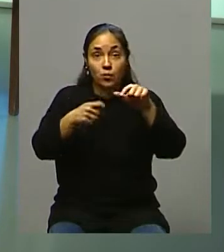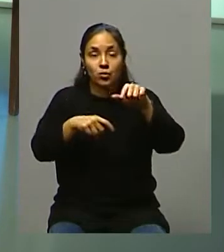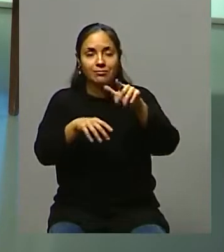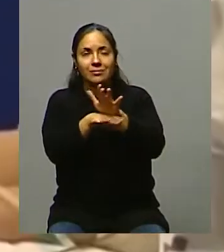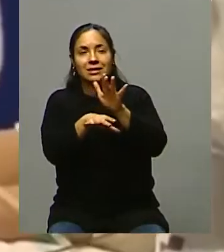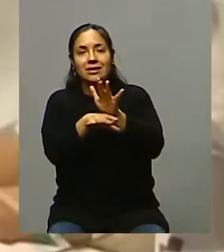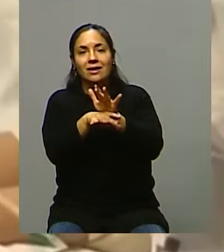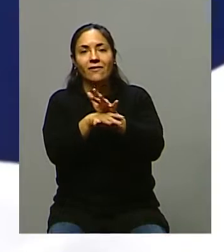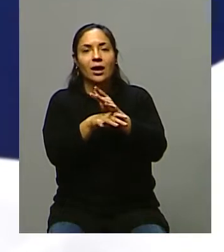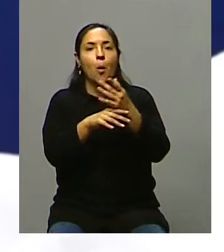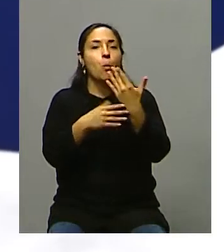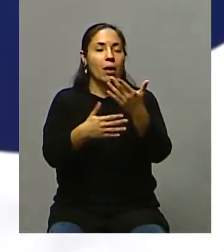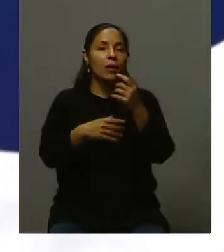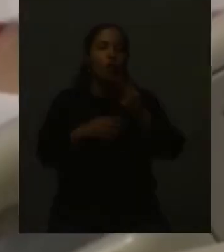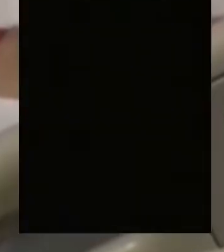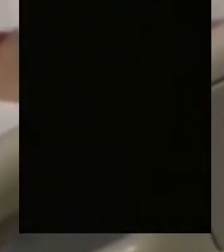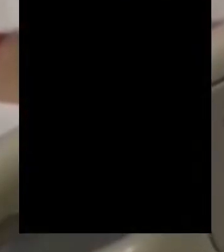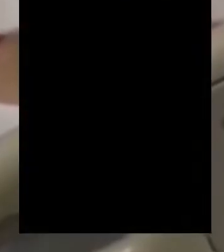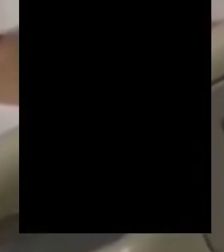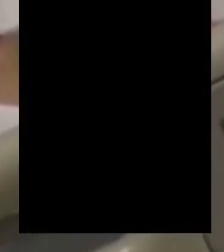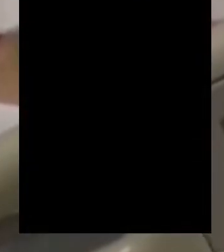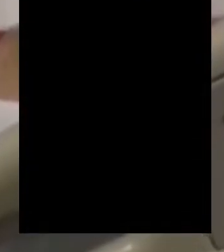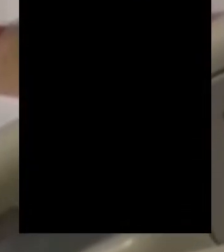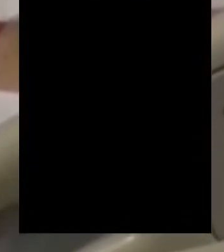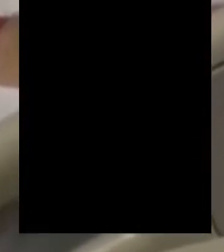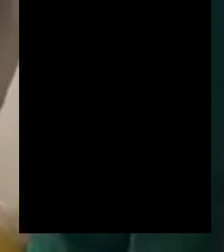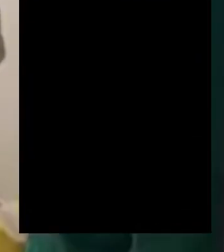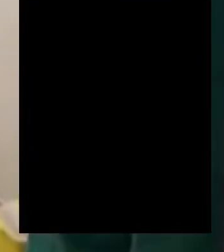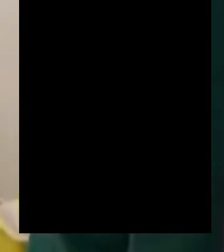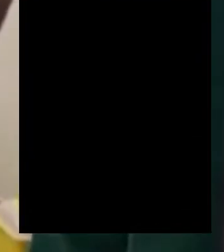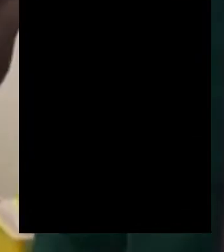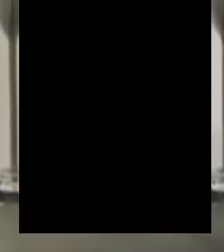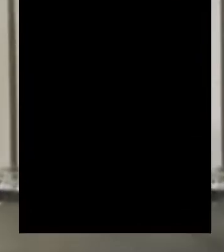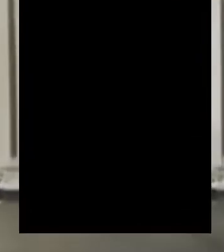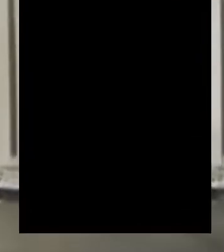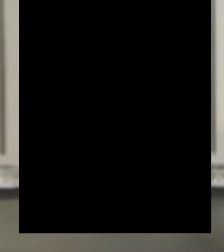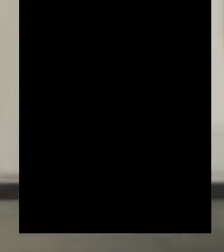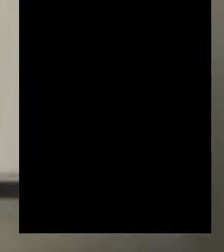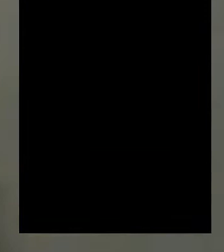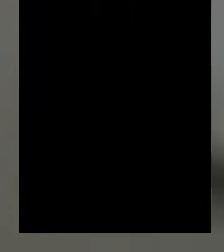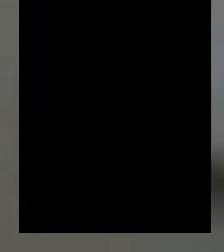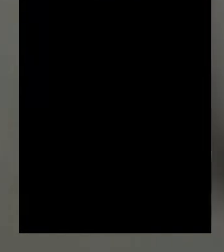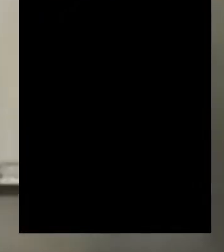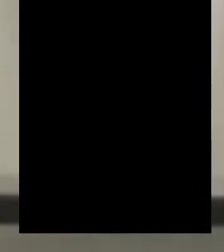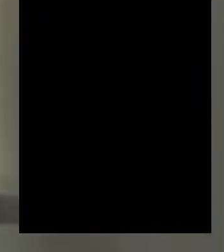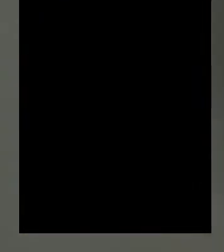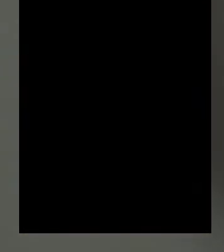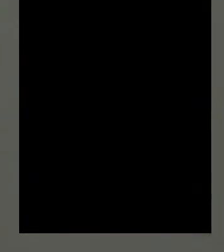que el virus sea más transmisible, que el virus que produzca una enfermedad más grave. Que las vacunas no sirvan para ese